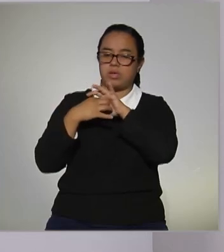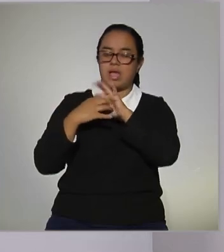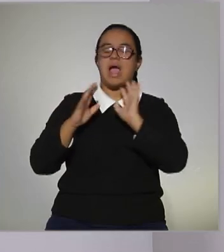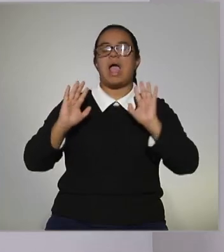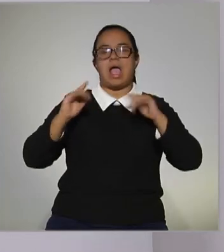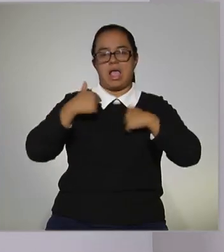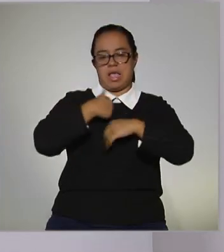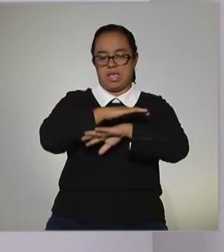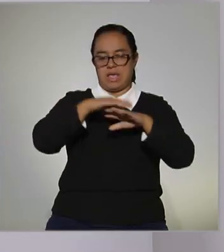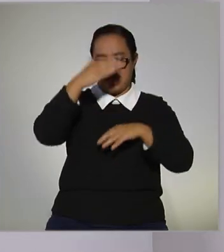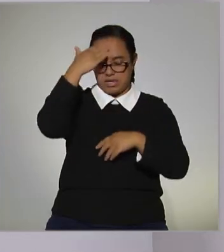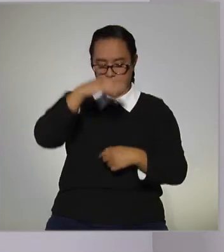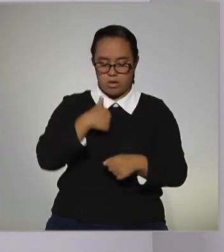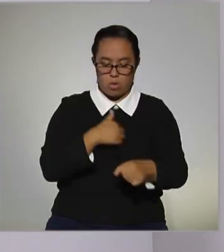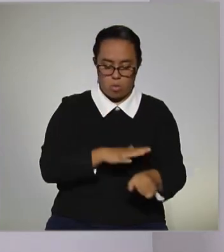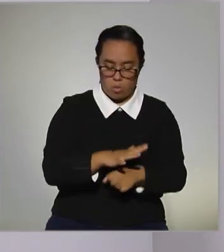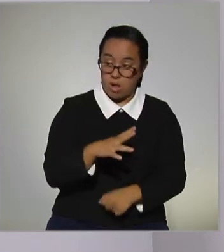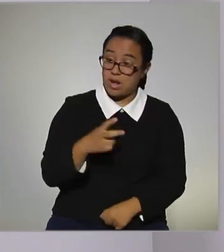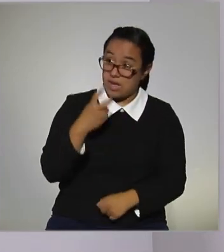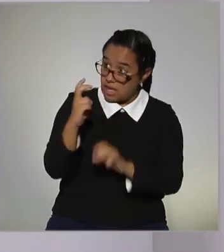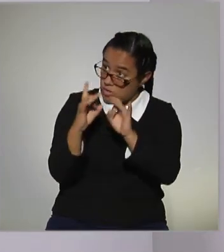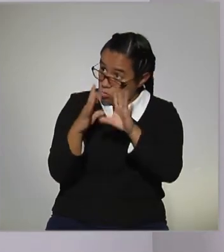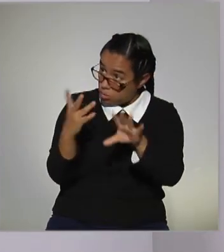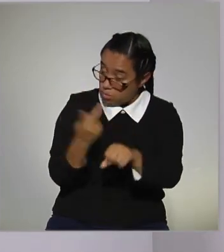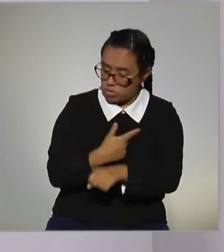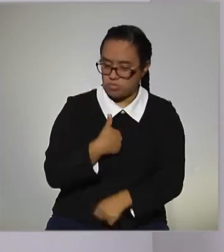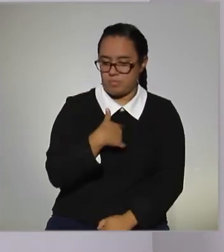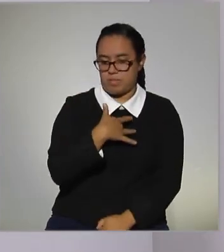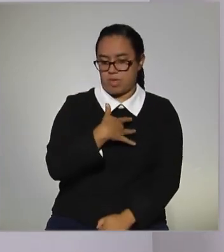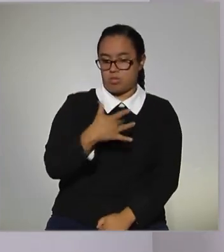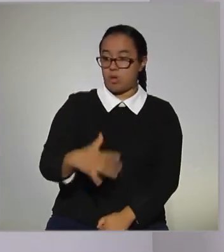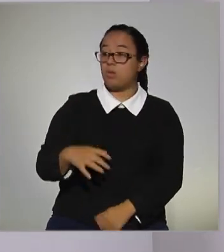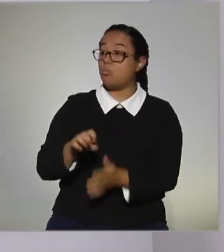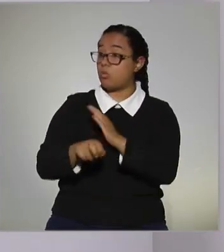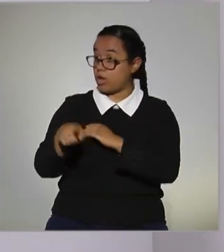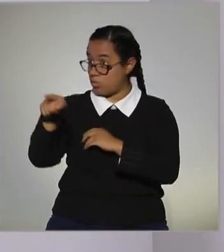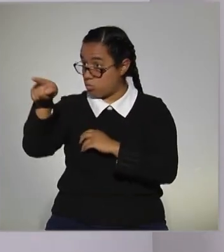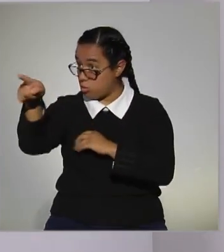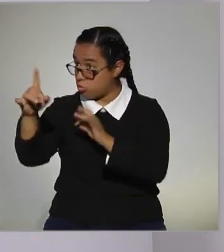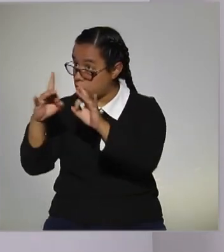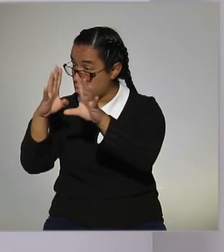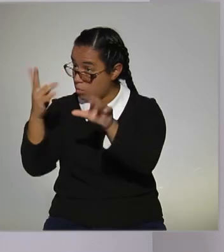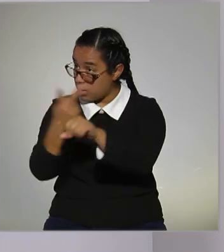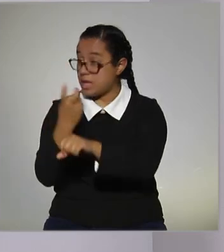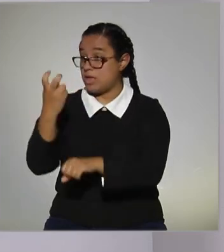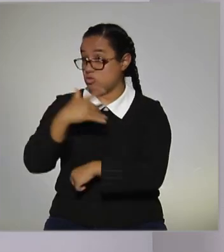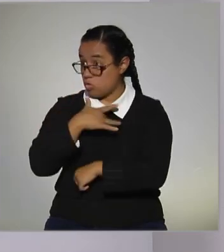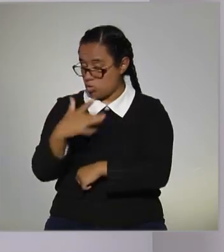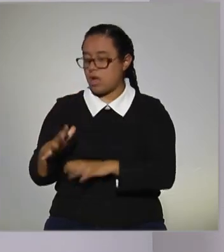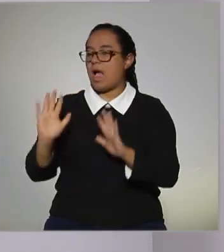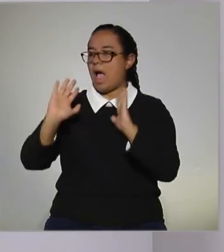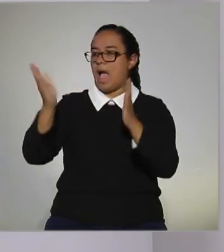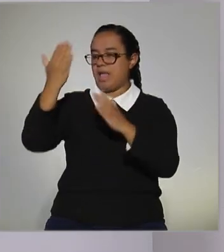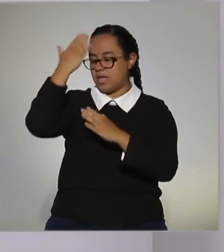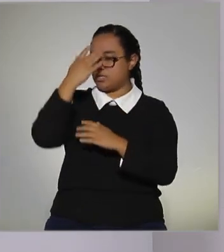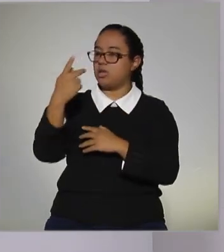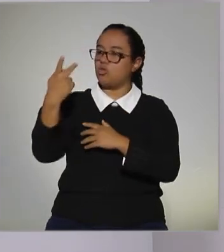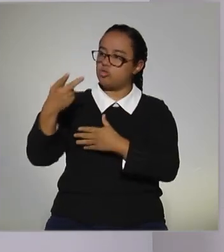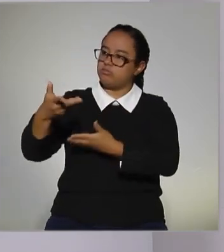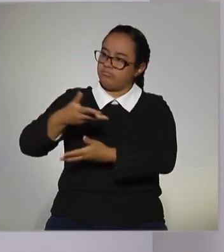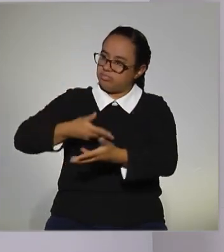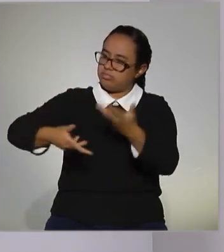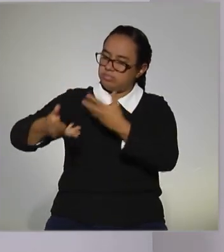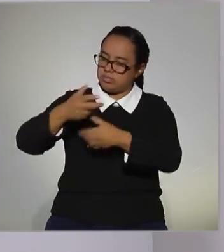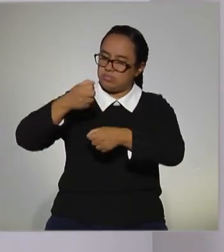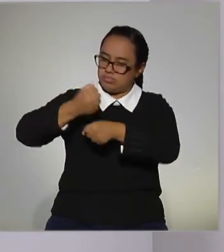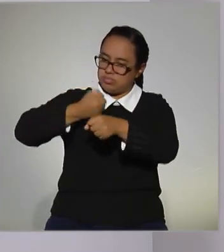sé que me duele esto que pasó. Yo ya sé que te duele esto que pasó. Vamos a trabajarlo ambos, tú y yo, para